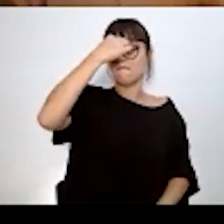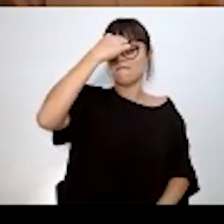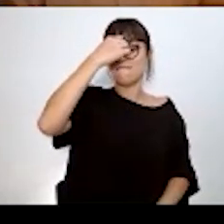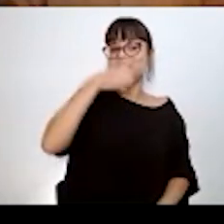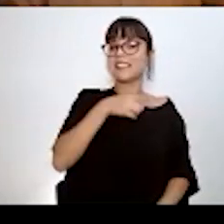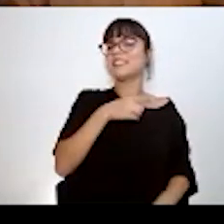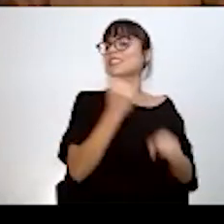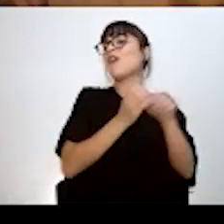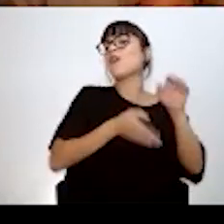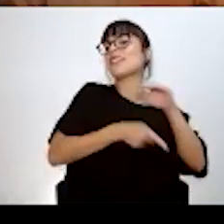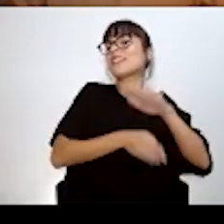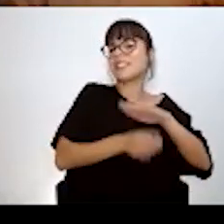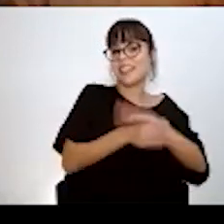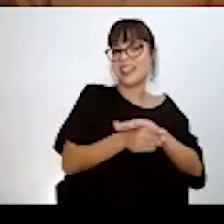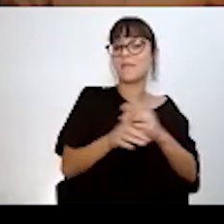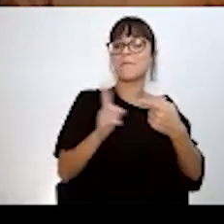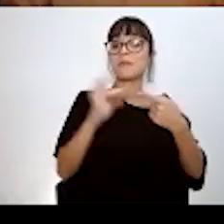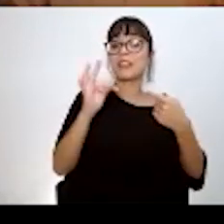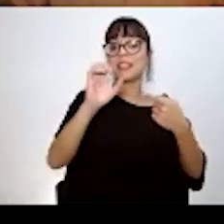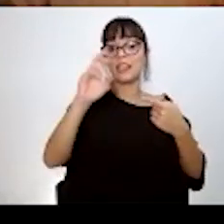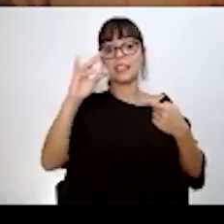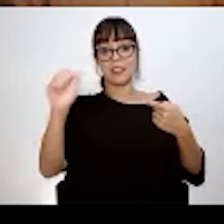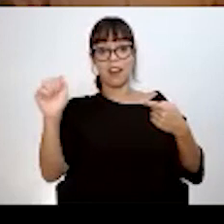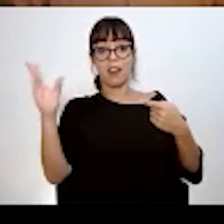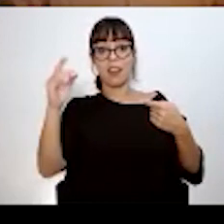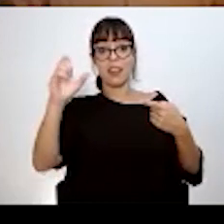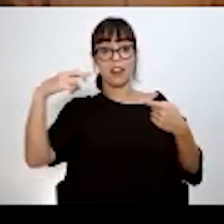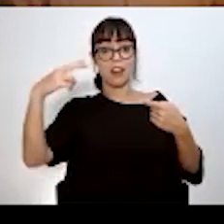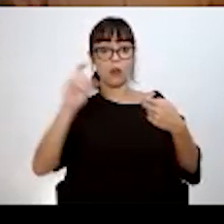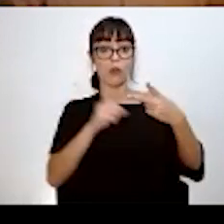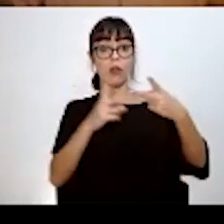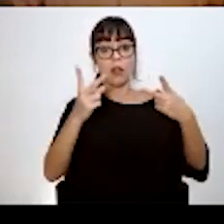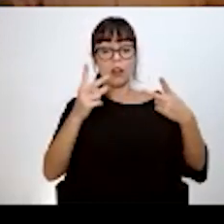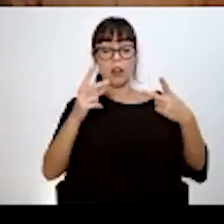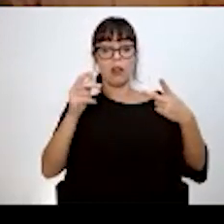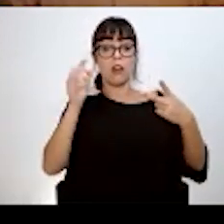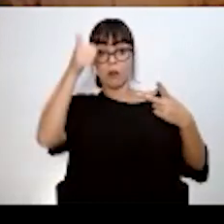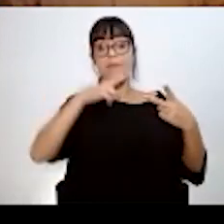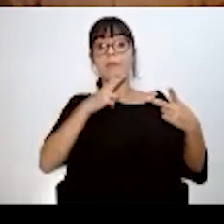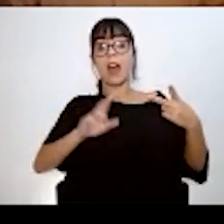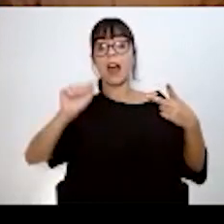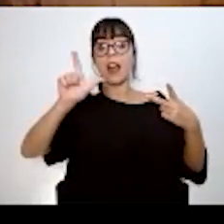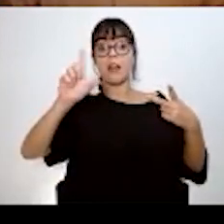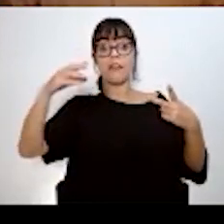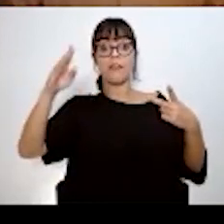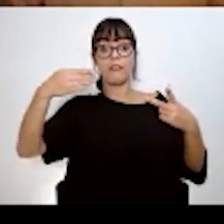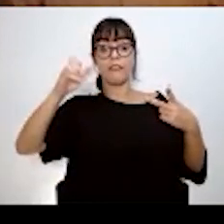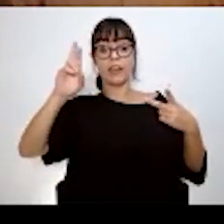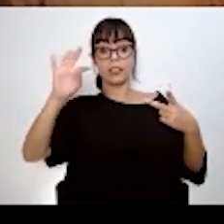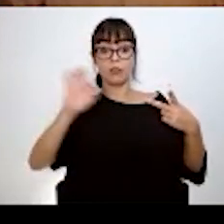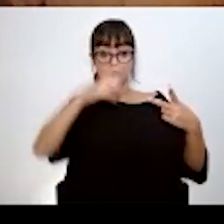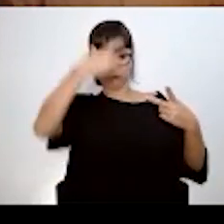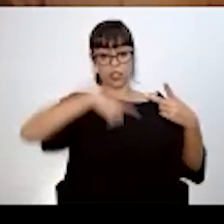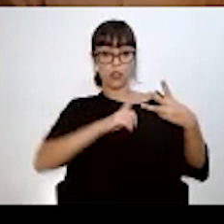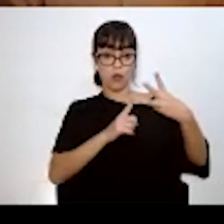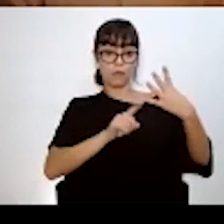línea de trabajo: Teresa Delgado, Verónica Alberto, Marcos Moreno y este que les hablo. Este tipo de analíticas también tenía un antecedente,